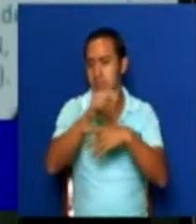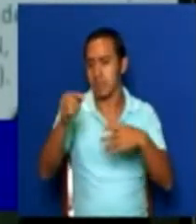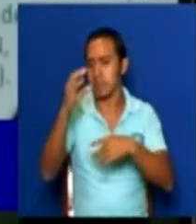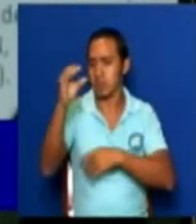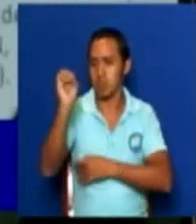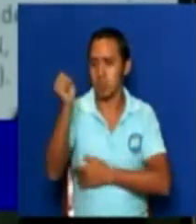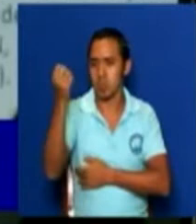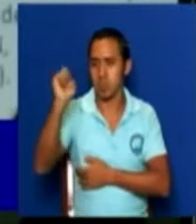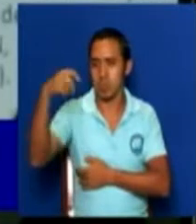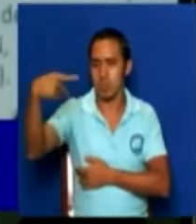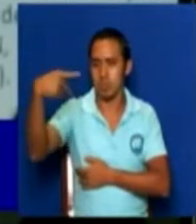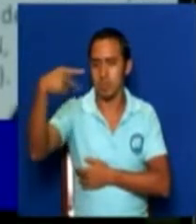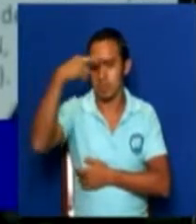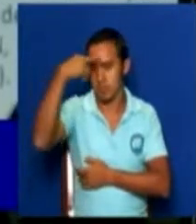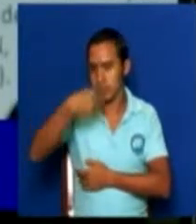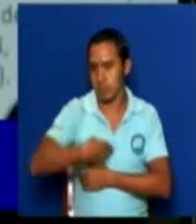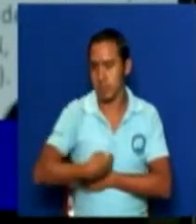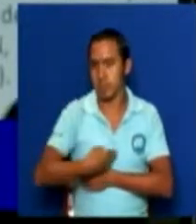de COSEP.